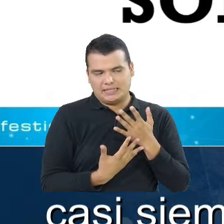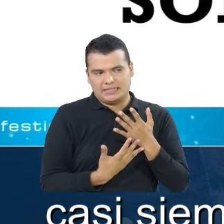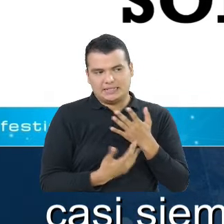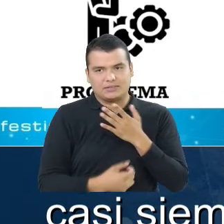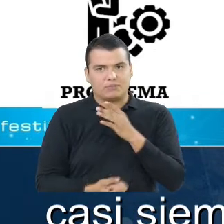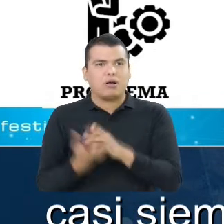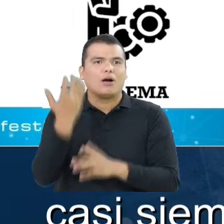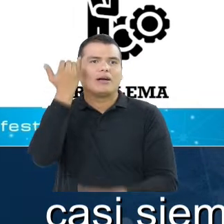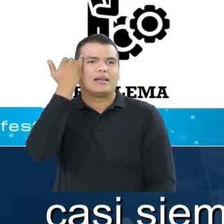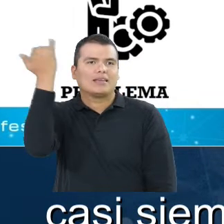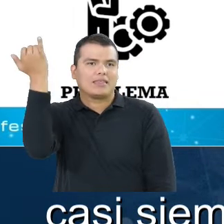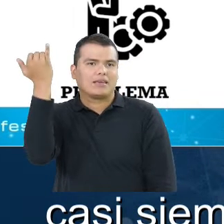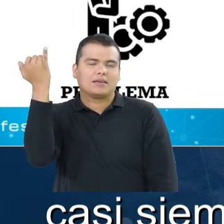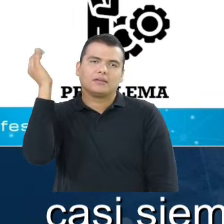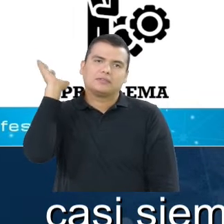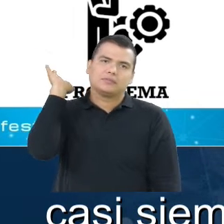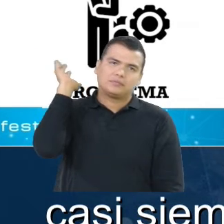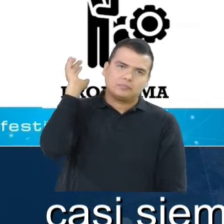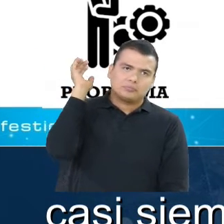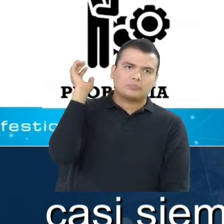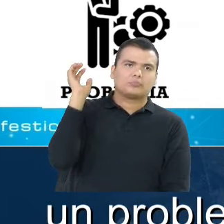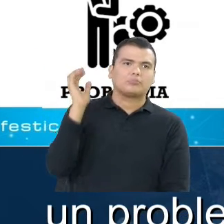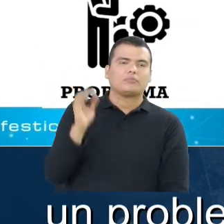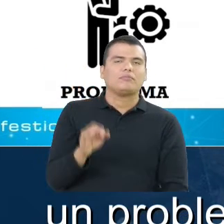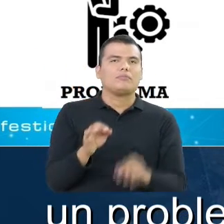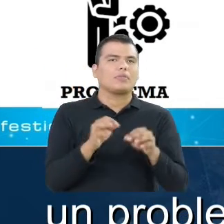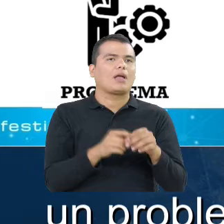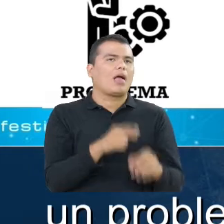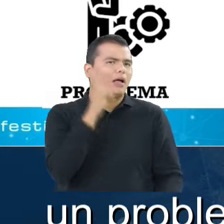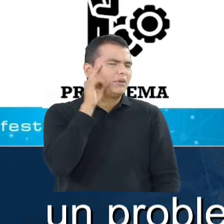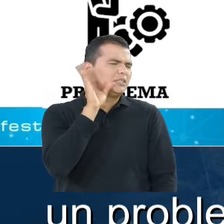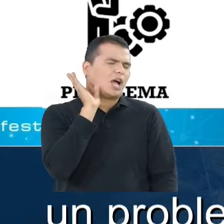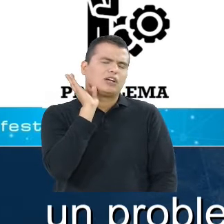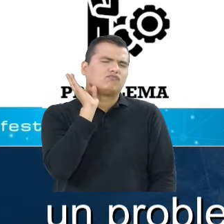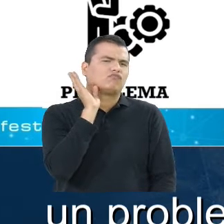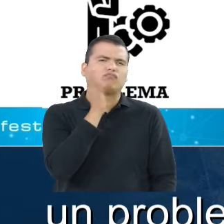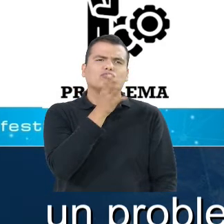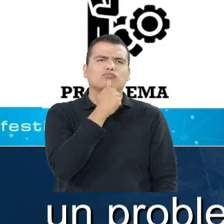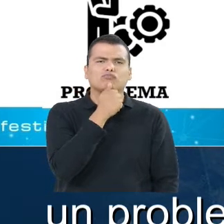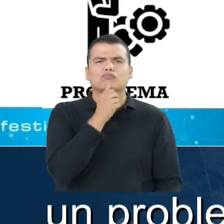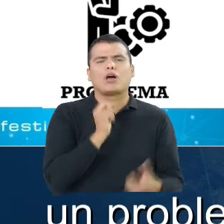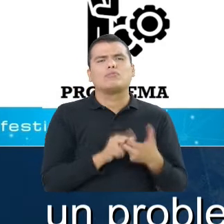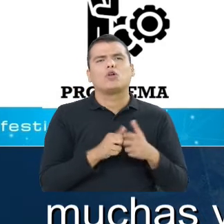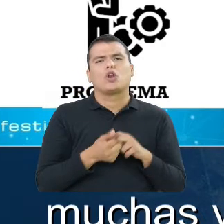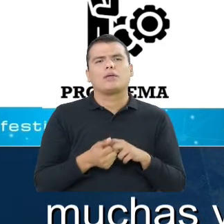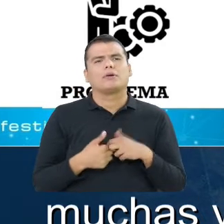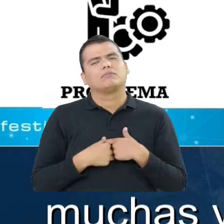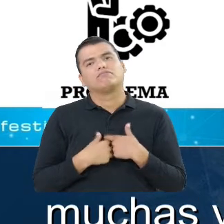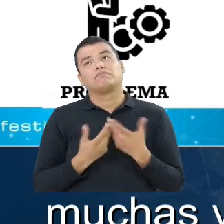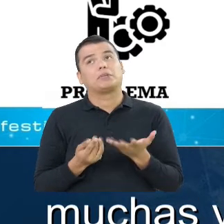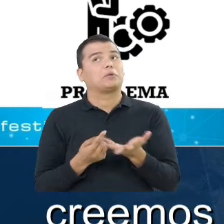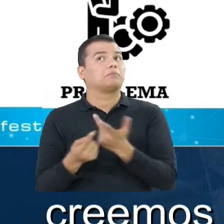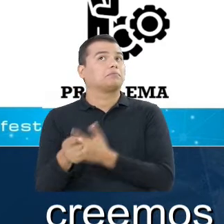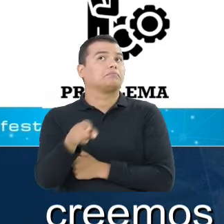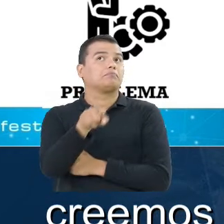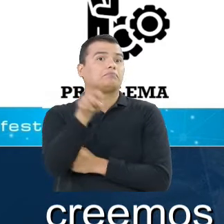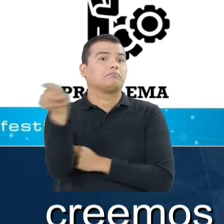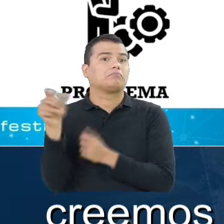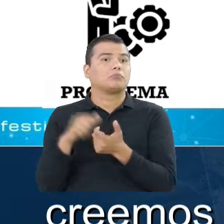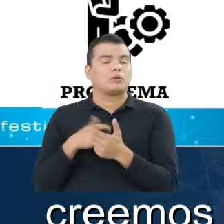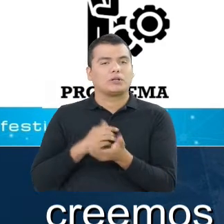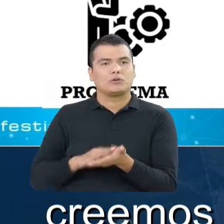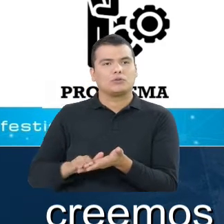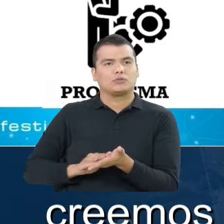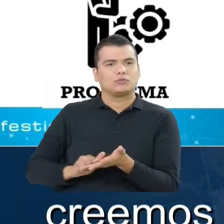muchas veces no tenemos problemas, creemos que no tenemos problemas o de pronto no observamos muy bien qué otro tipo de problemas podríamos